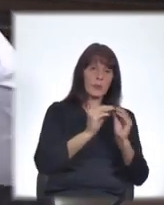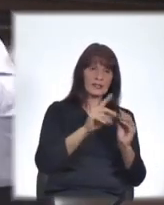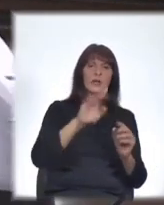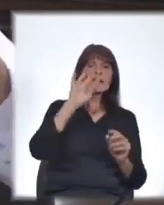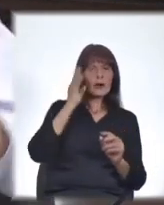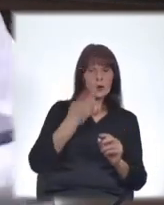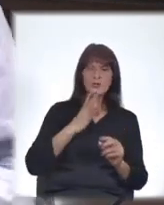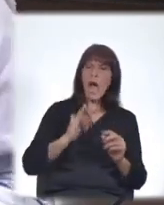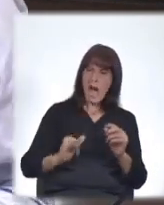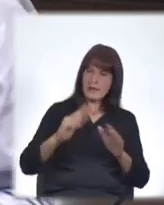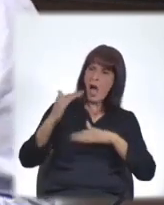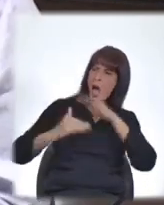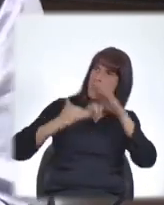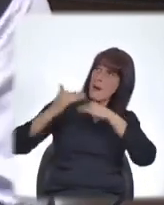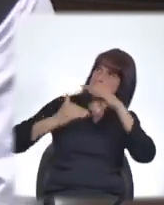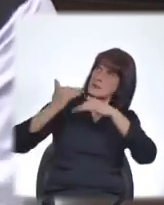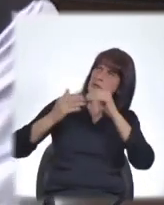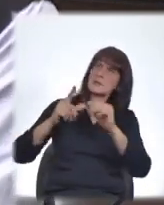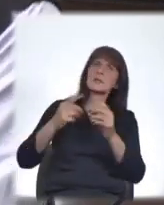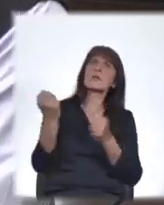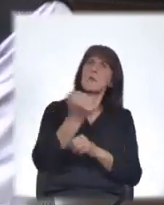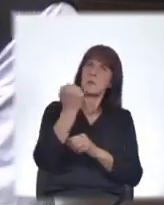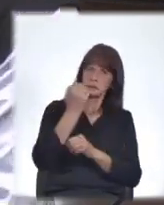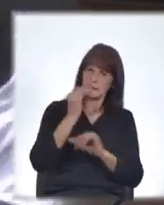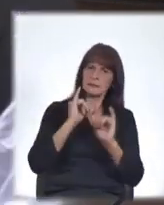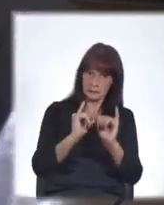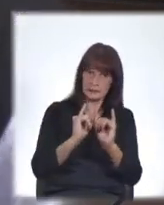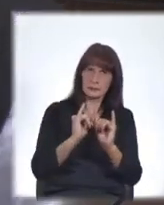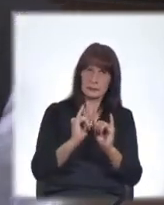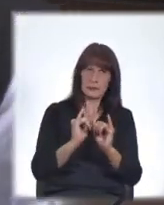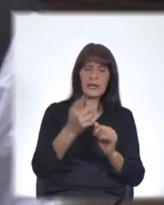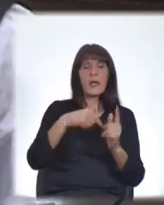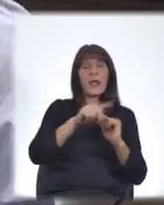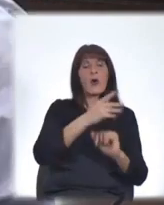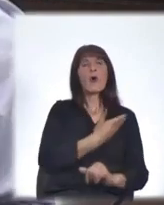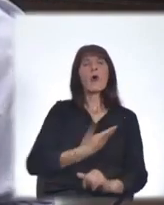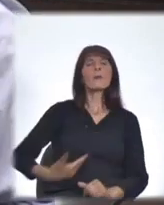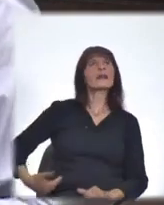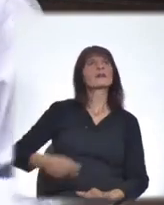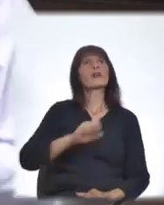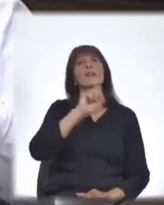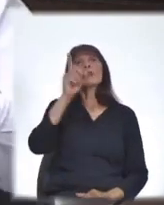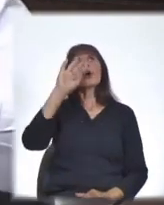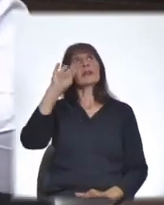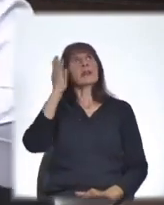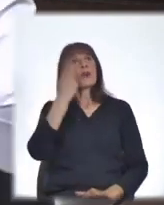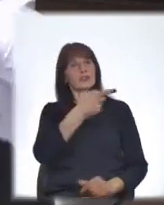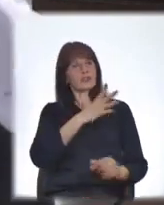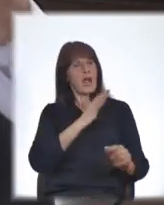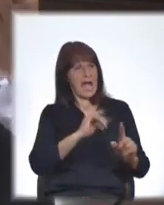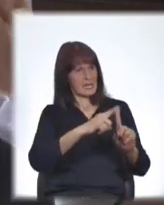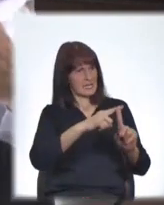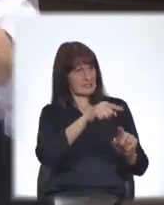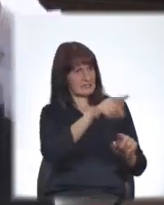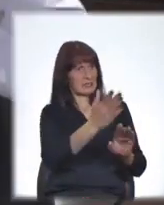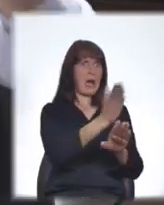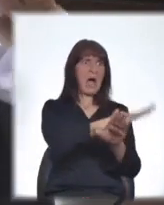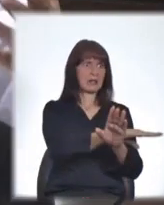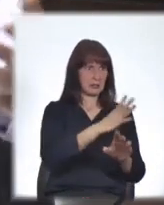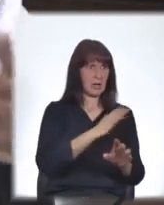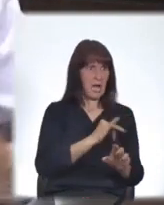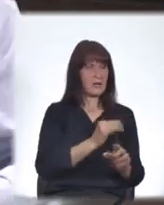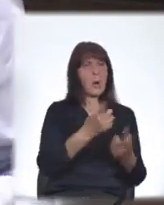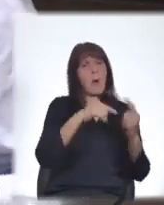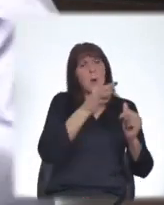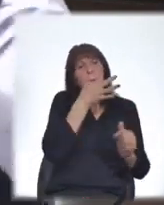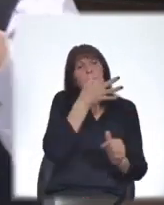una prédica constante del gobierno en no reconocer nada de lo que existe, por más que se maneja o se